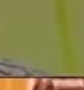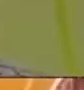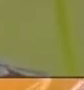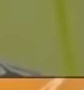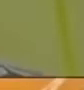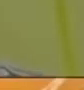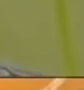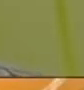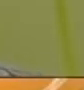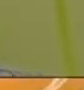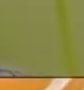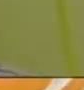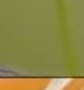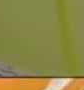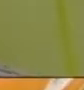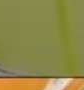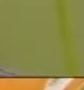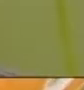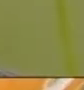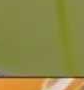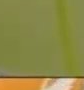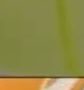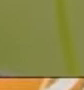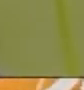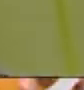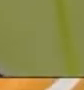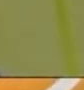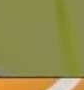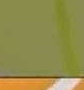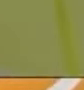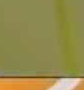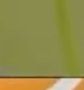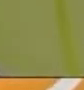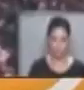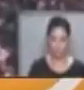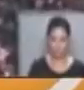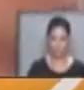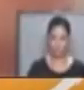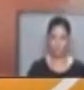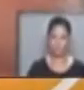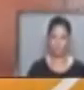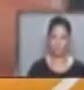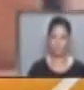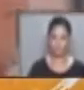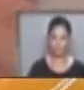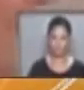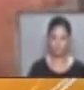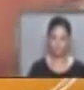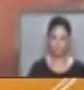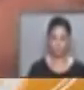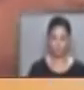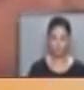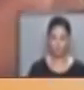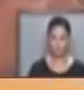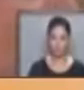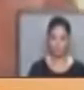Por eso el papel tan preponderante que juega el Parlamento con la división de poderes. O sea, en estos estados monárquicos la división de poderes